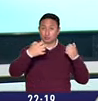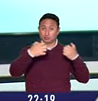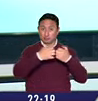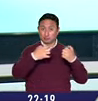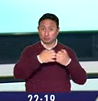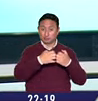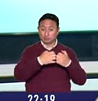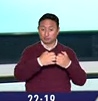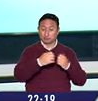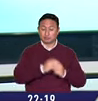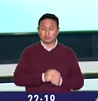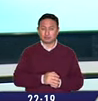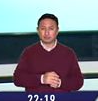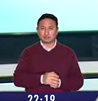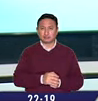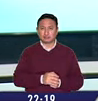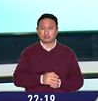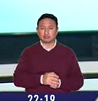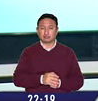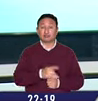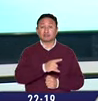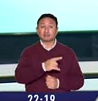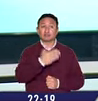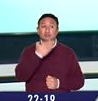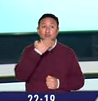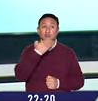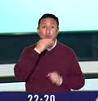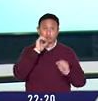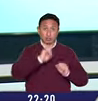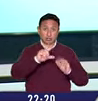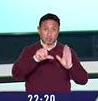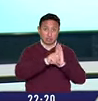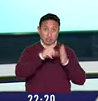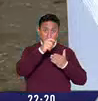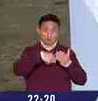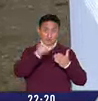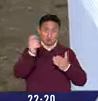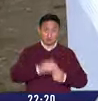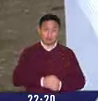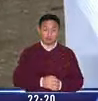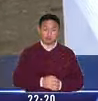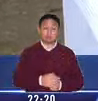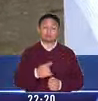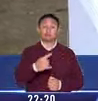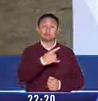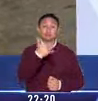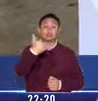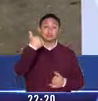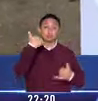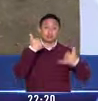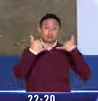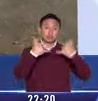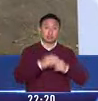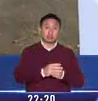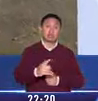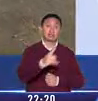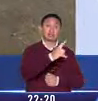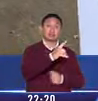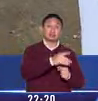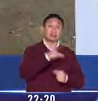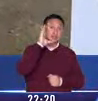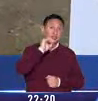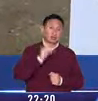electrónicos y en qué casos se deben usar de forma legítima. Estos dispositivos que bloquean las señales